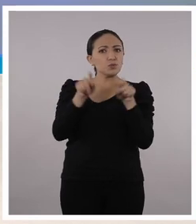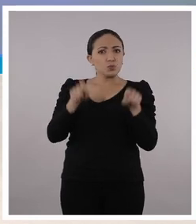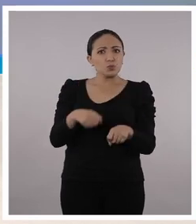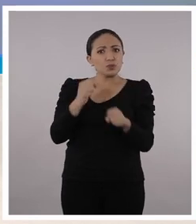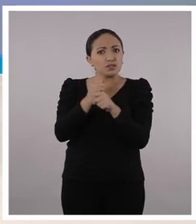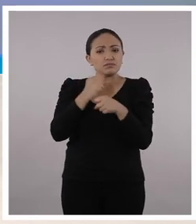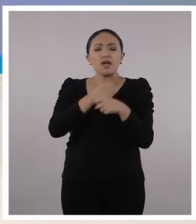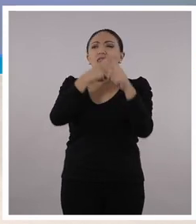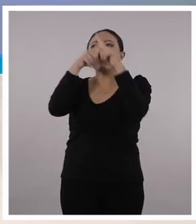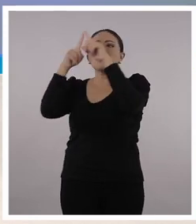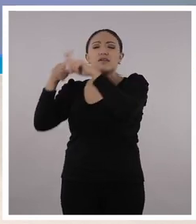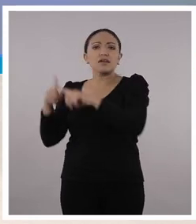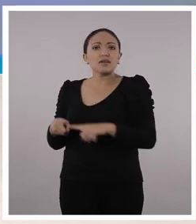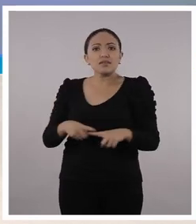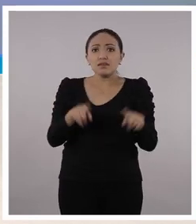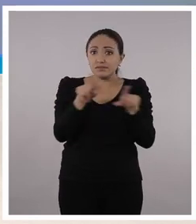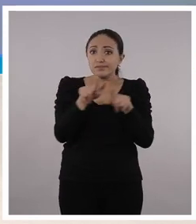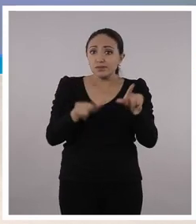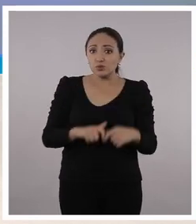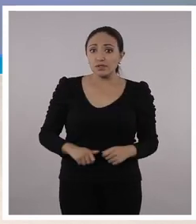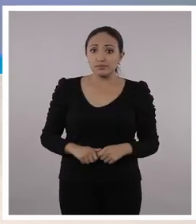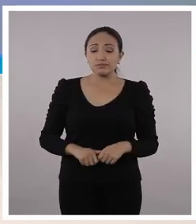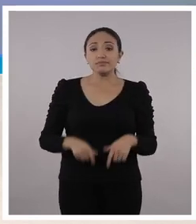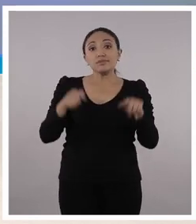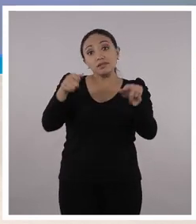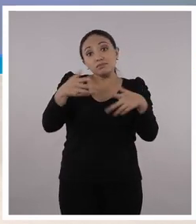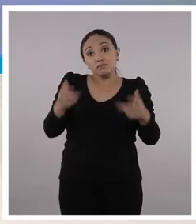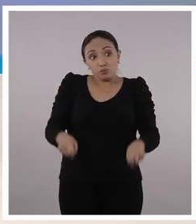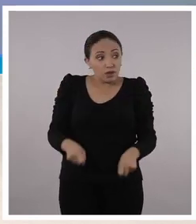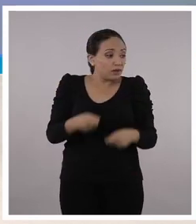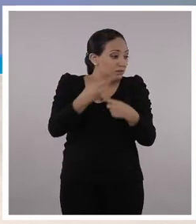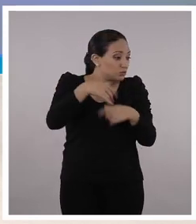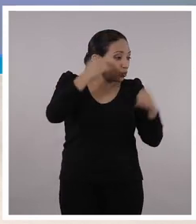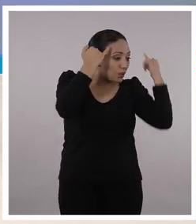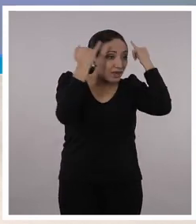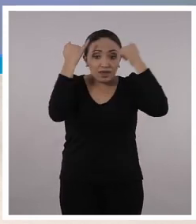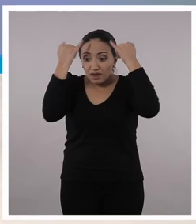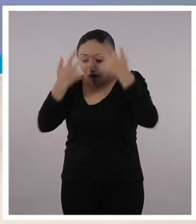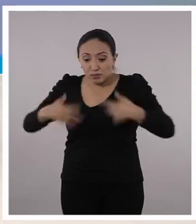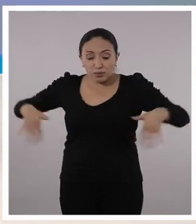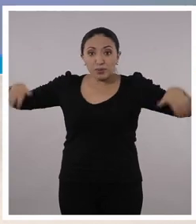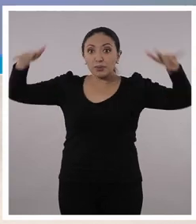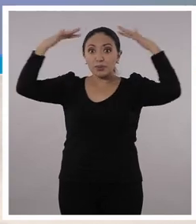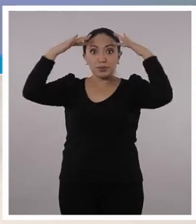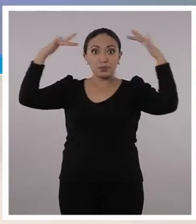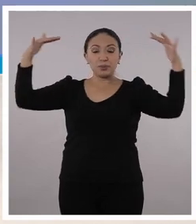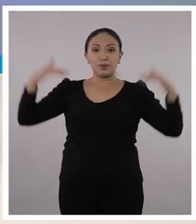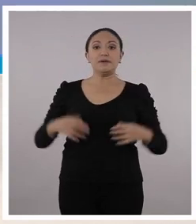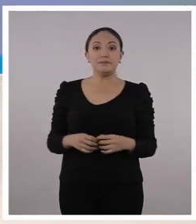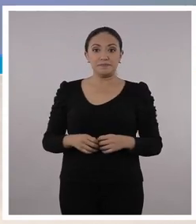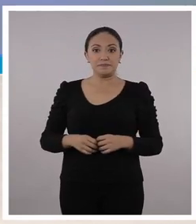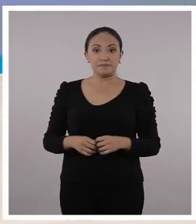casa, hacer distintos espacios. Y así pueden dejar volar su imaginación.